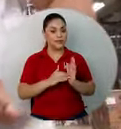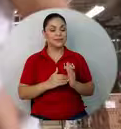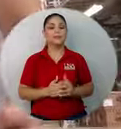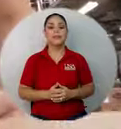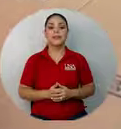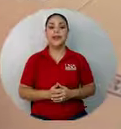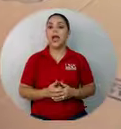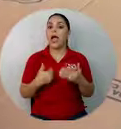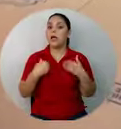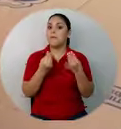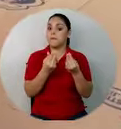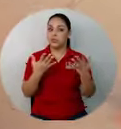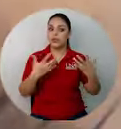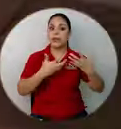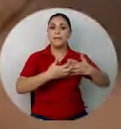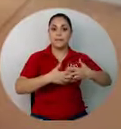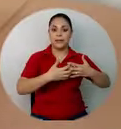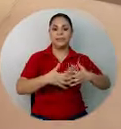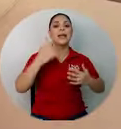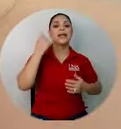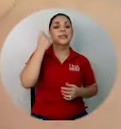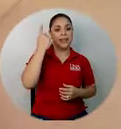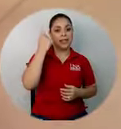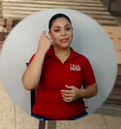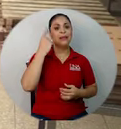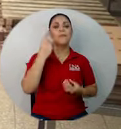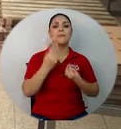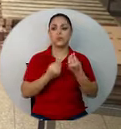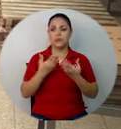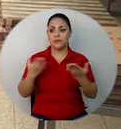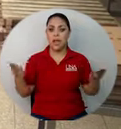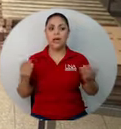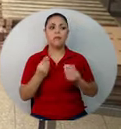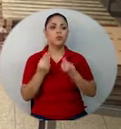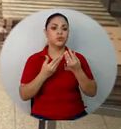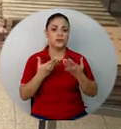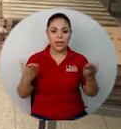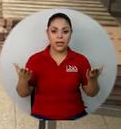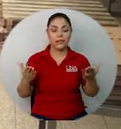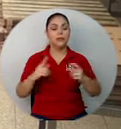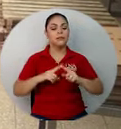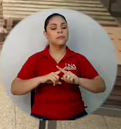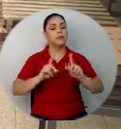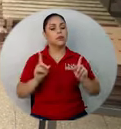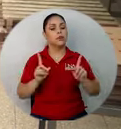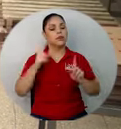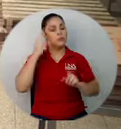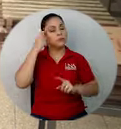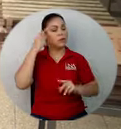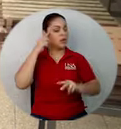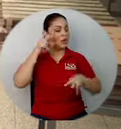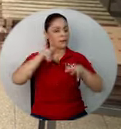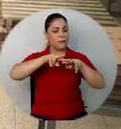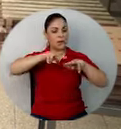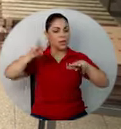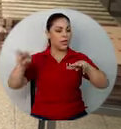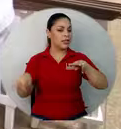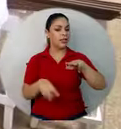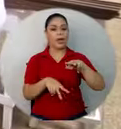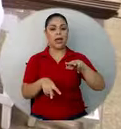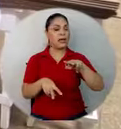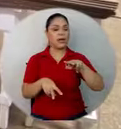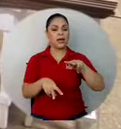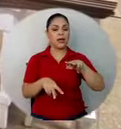entienden de productividad. Sin embargo, yo diría que tienen una desventaja, y cuando me refiero a